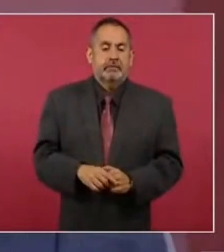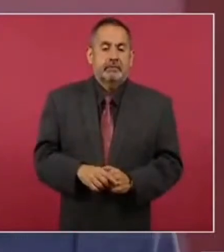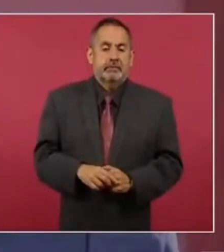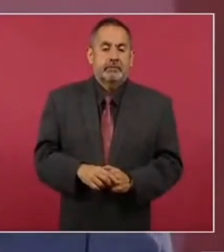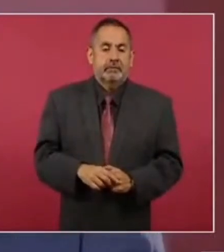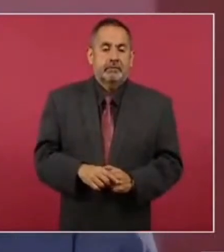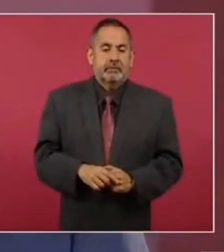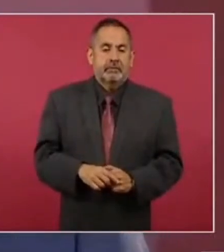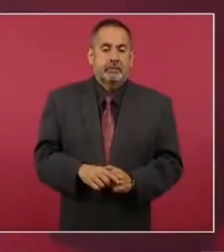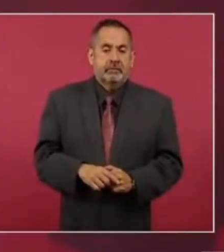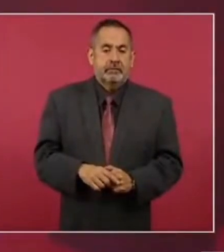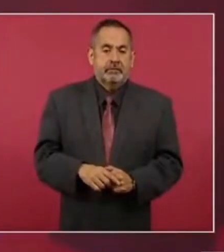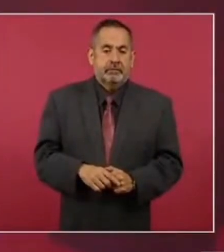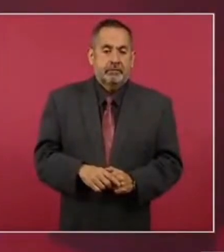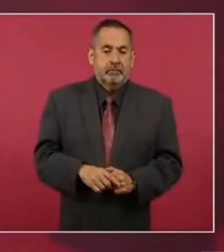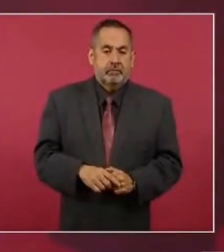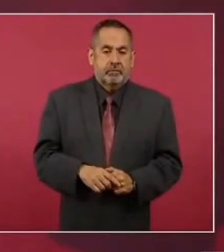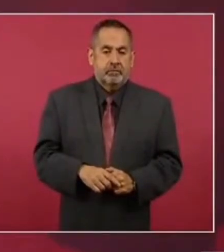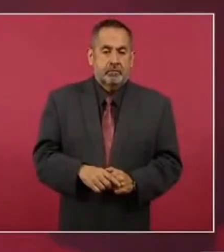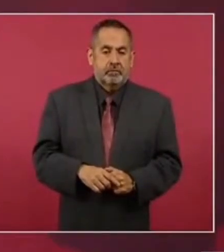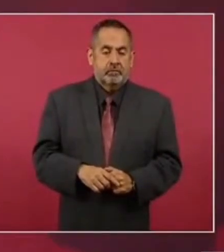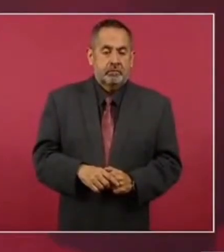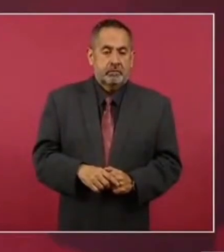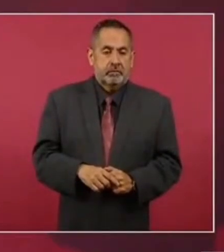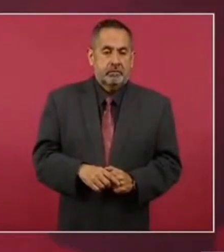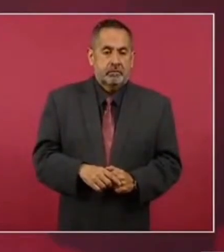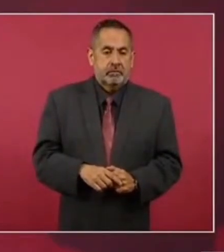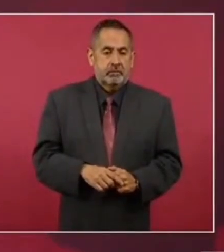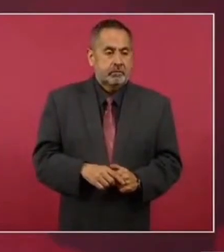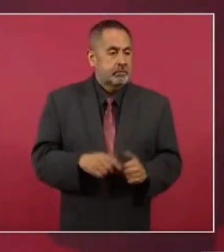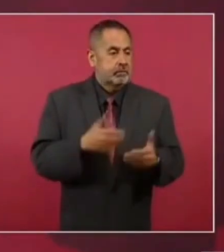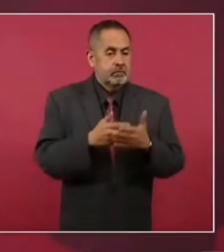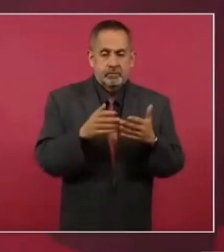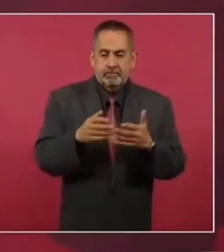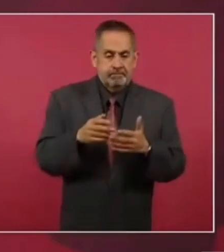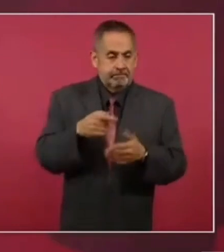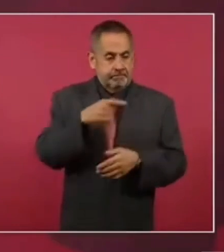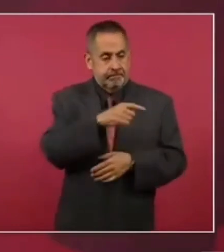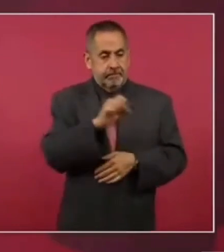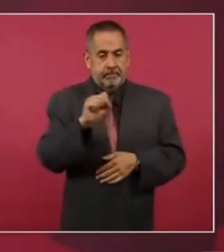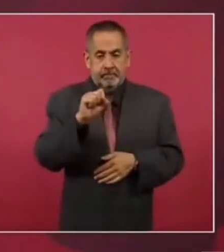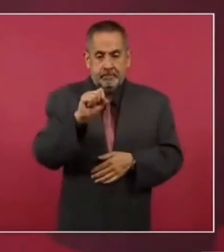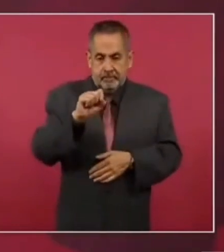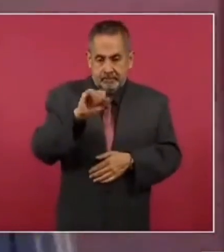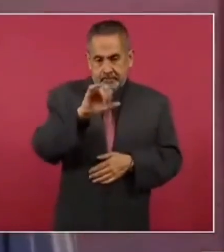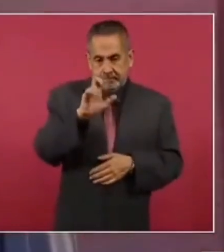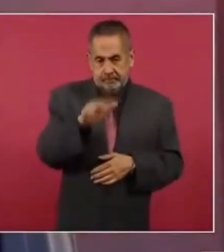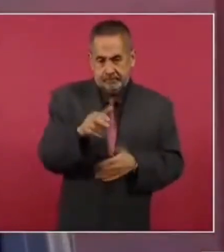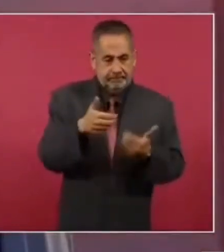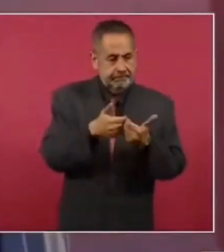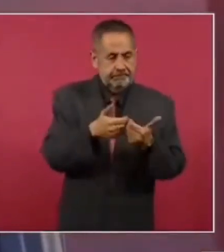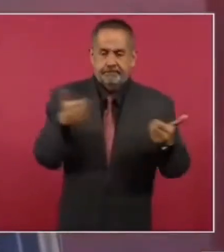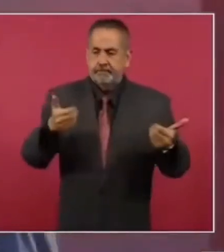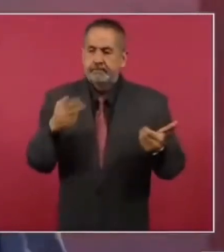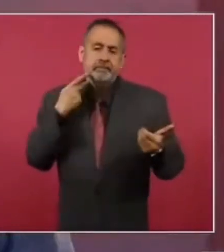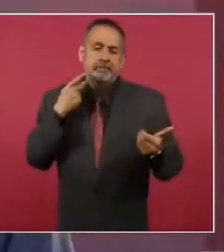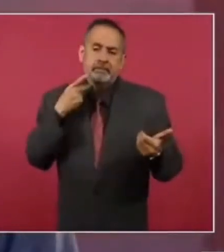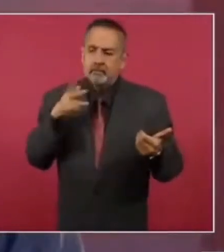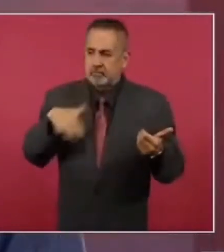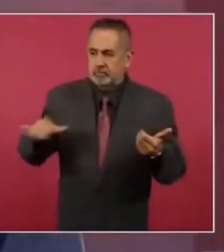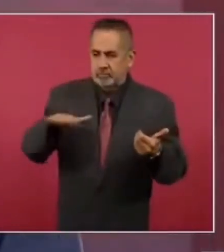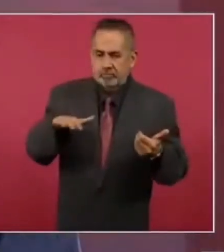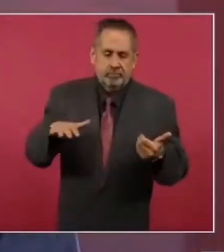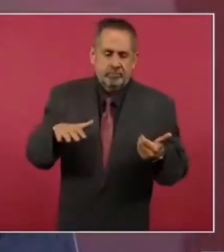Tiene ningún sometimiento al poder político. Antes sí, era